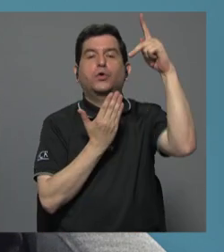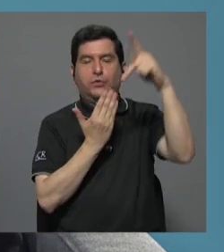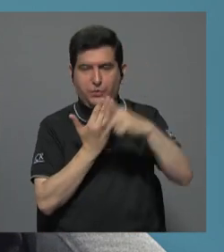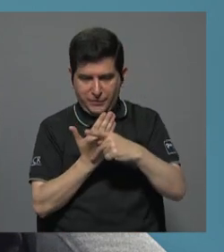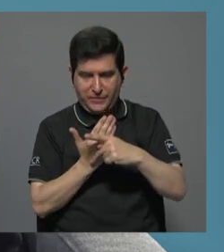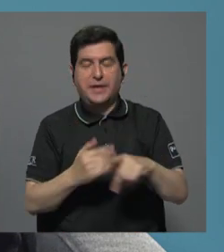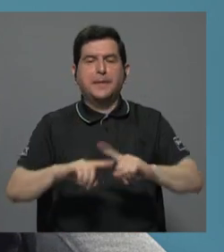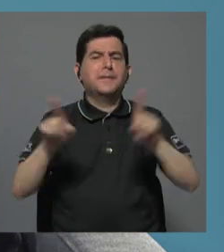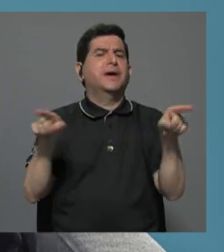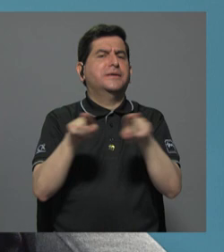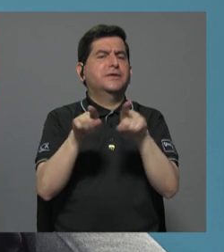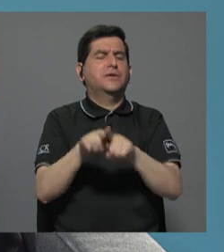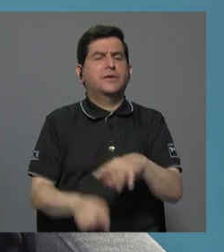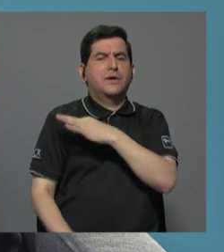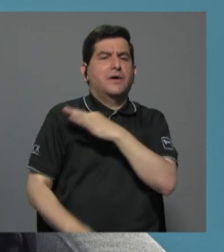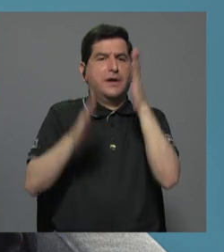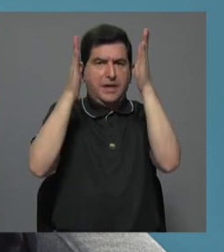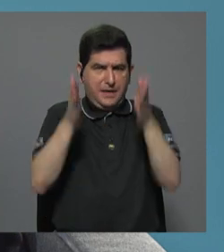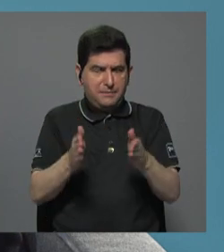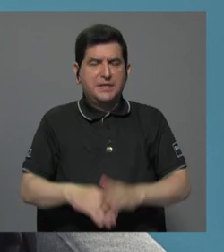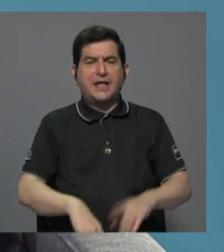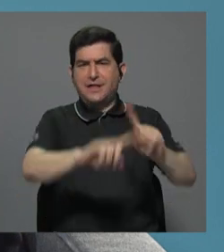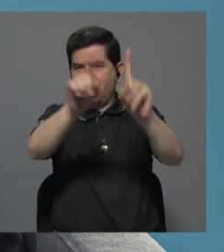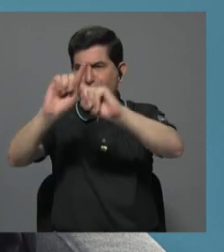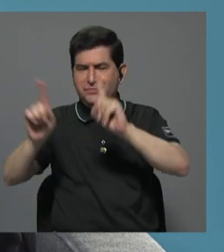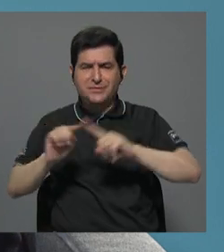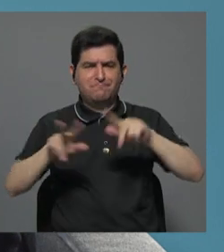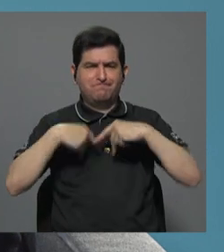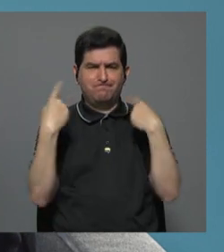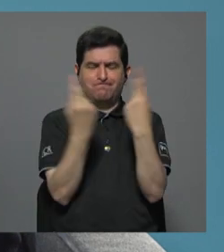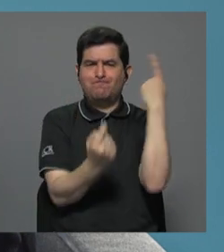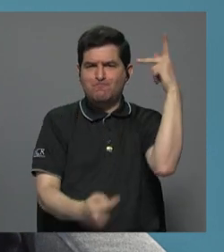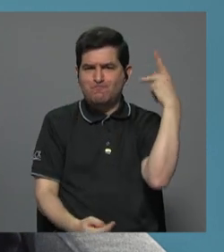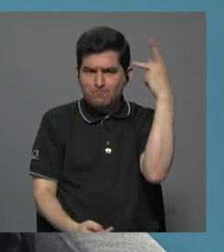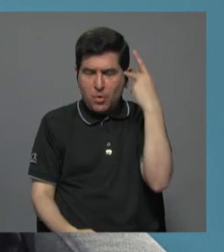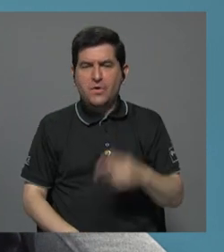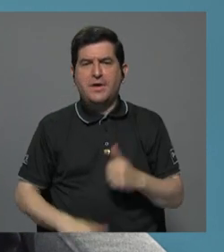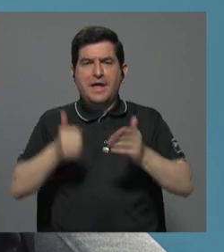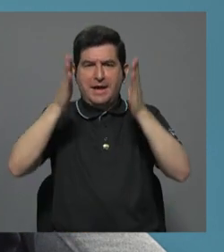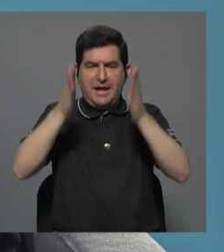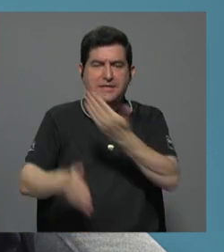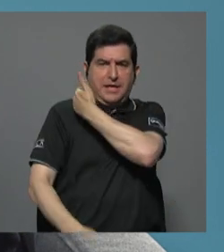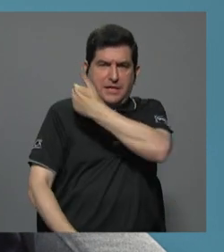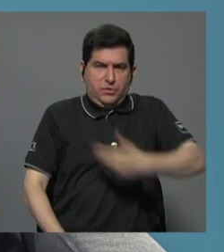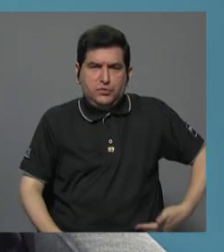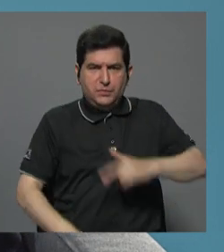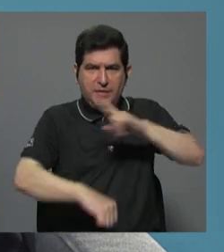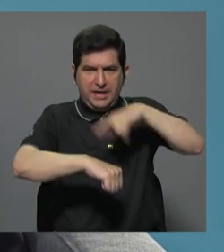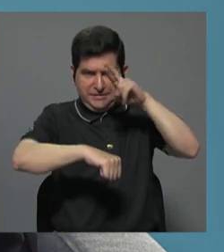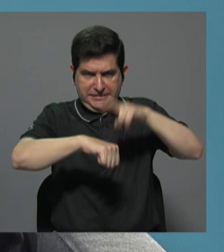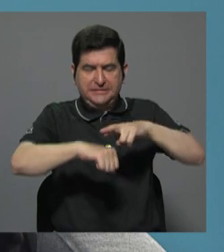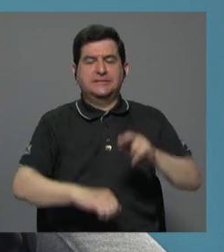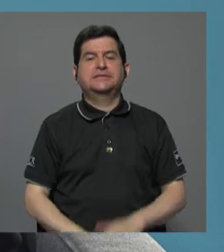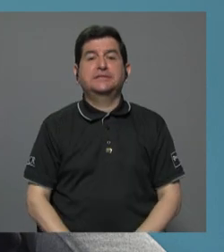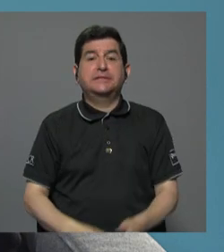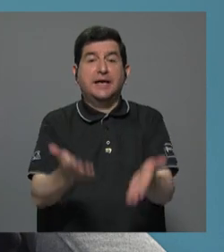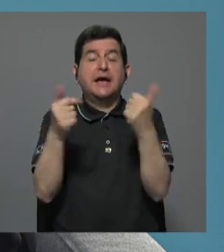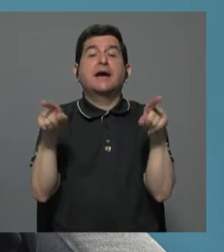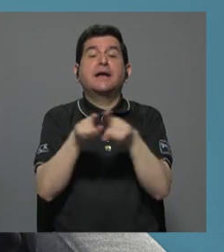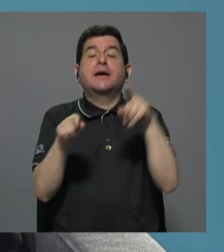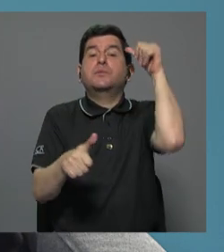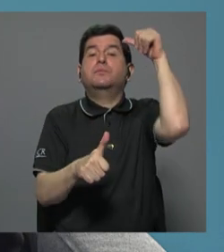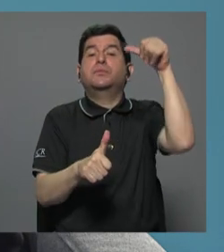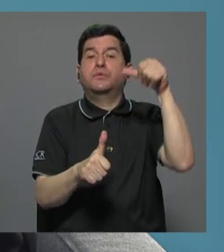pero además con invitados de los diversos partidos políticos que aspiran a la presidencia de la república y queremos también